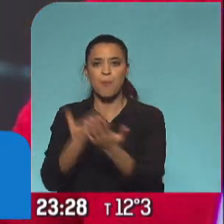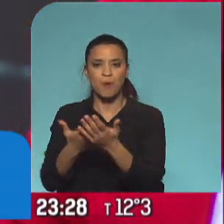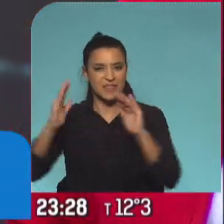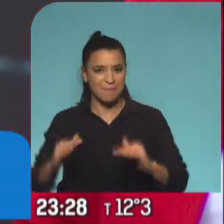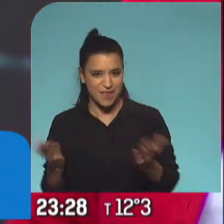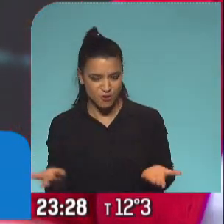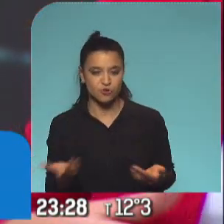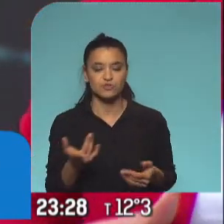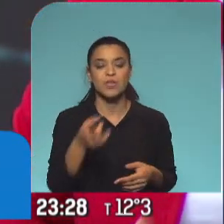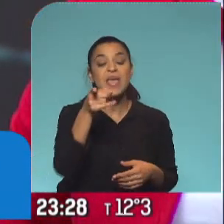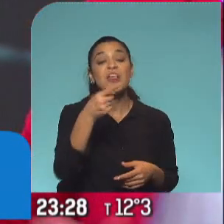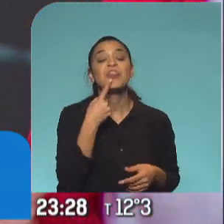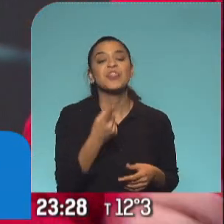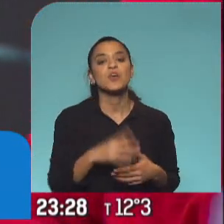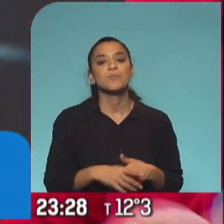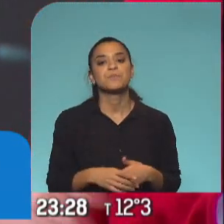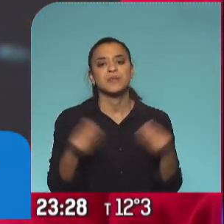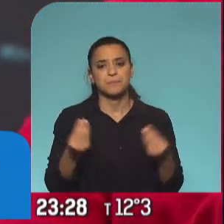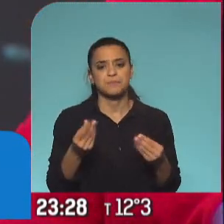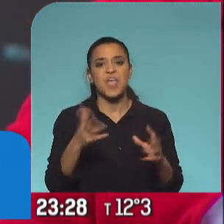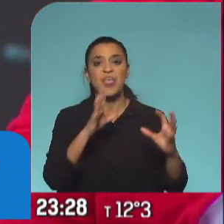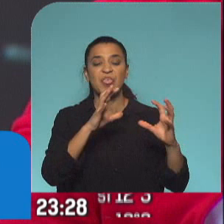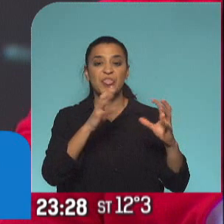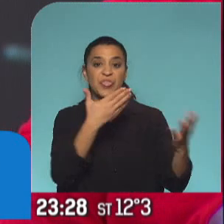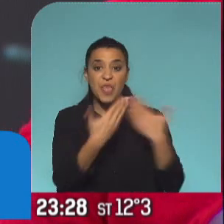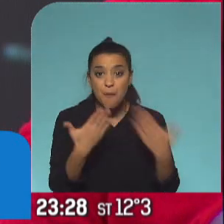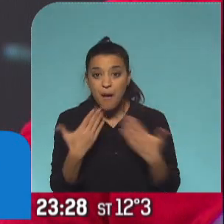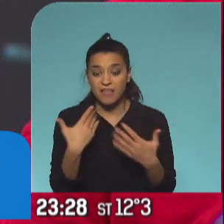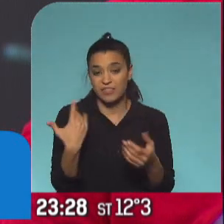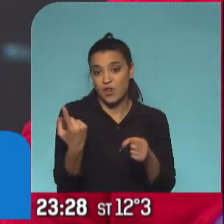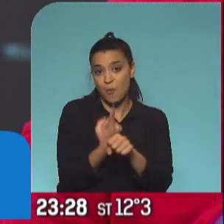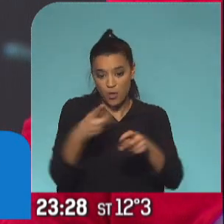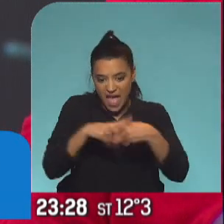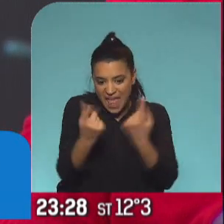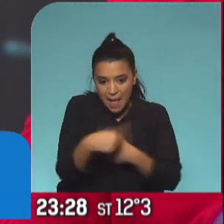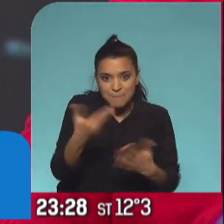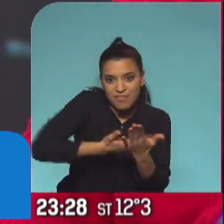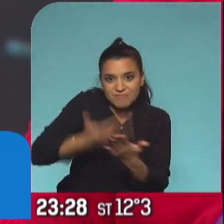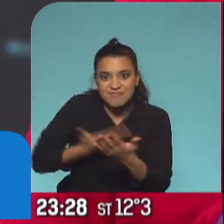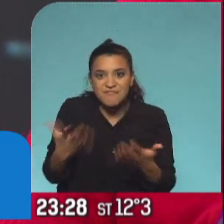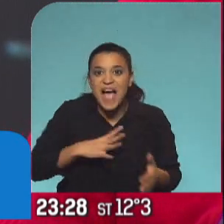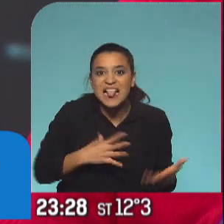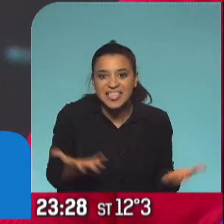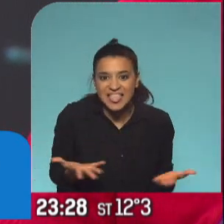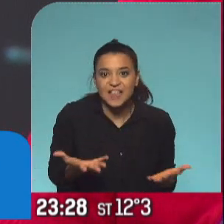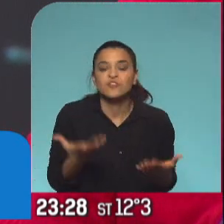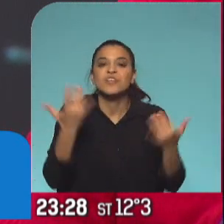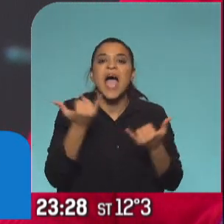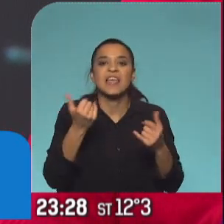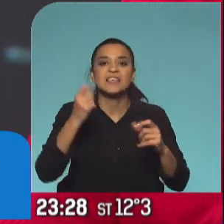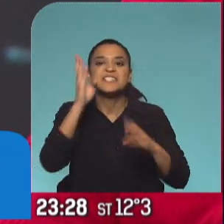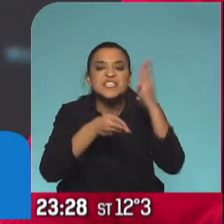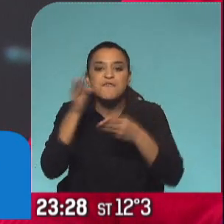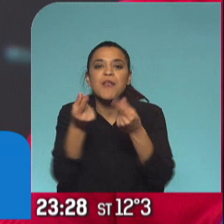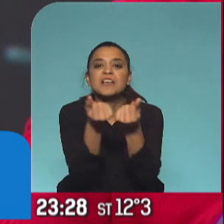diagnóstico. Sí, él planteó. Lo que pasa es que fue un debate, como no podían tener herramientas, no podían tener elementos, faltaron cifras.